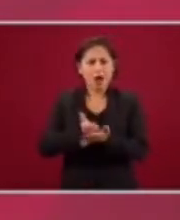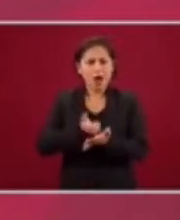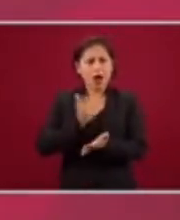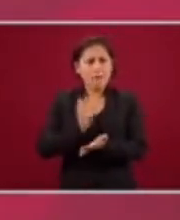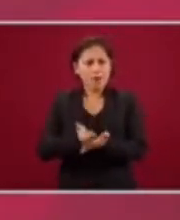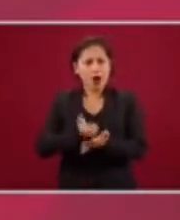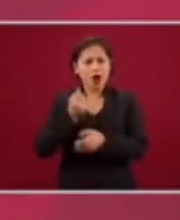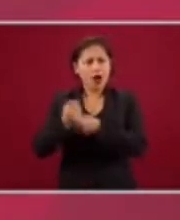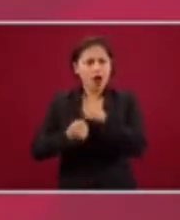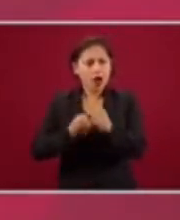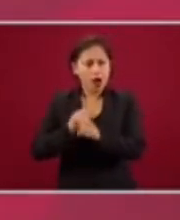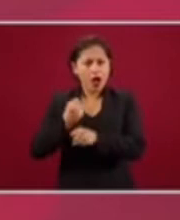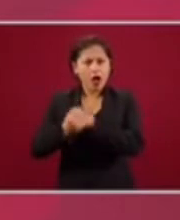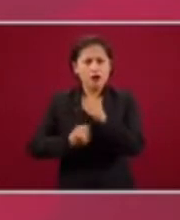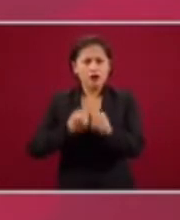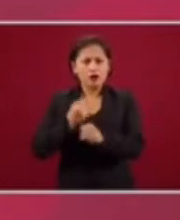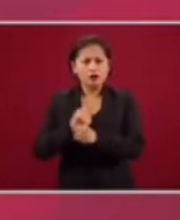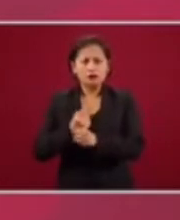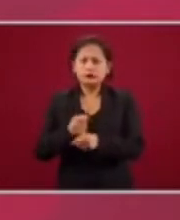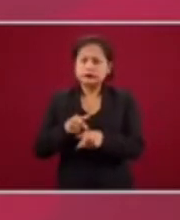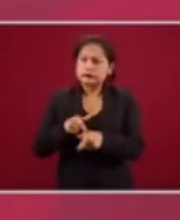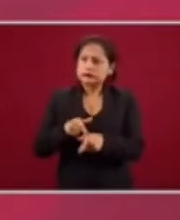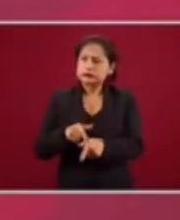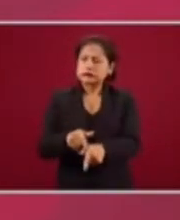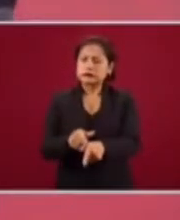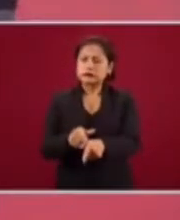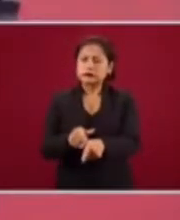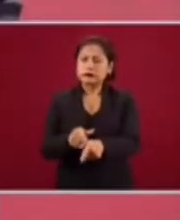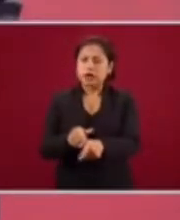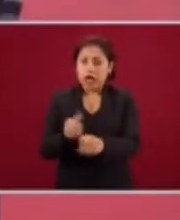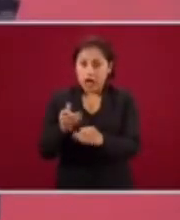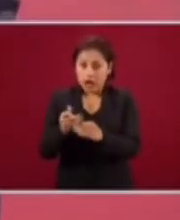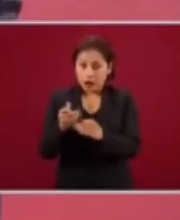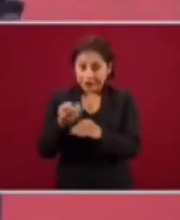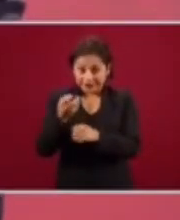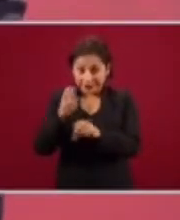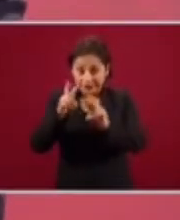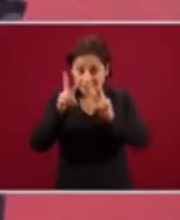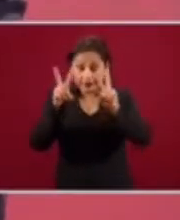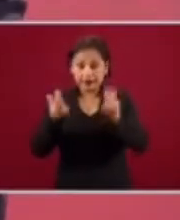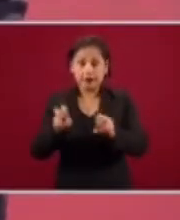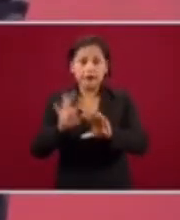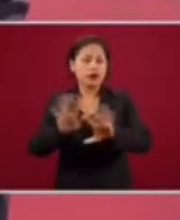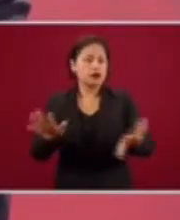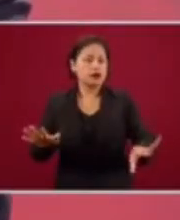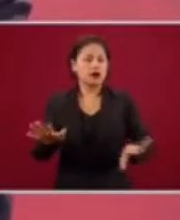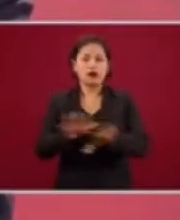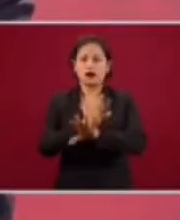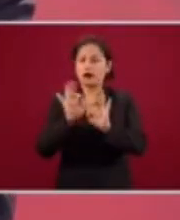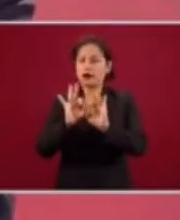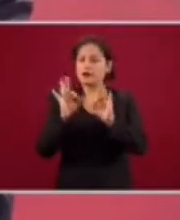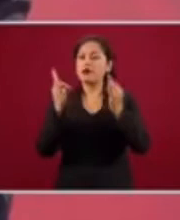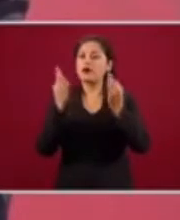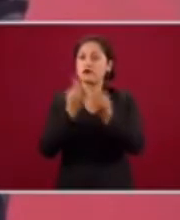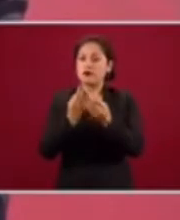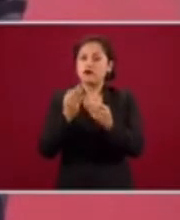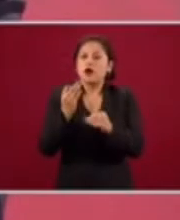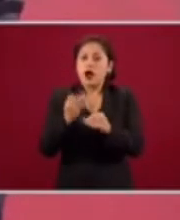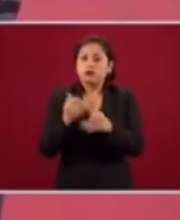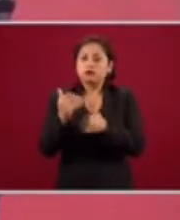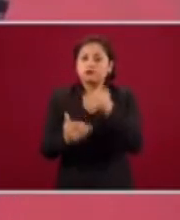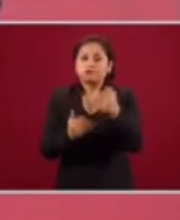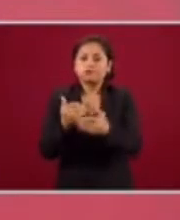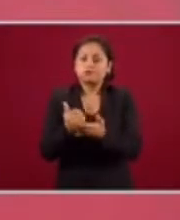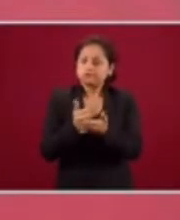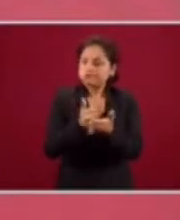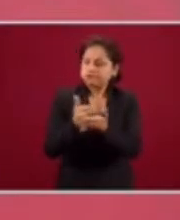Ya hay un programa de reestructuración de estos créditos. Está avanzando muy bien, se está beneficiando a mucha gente. La